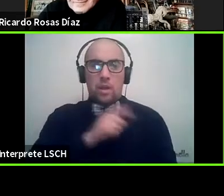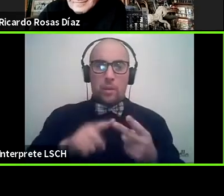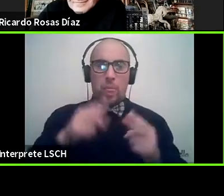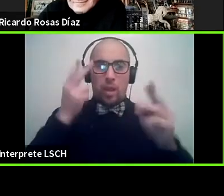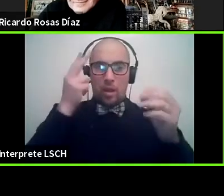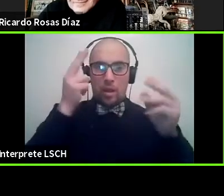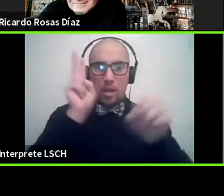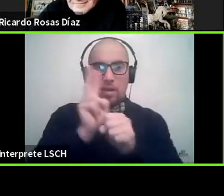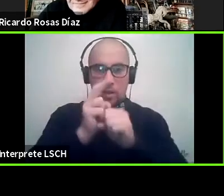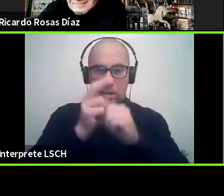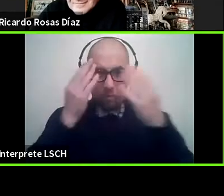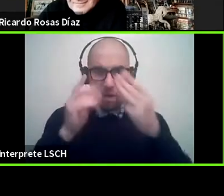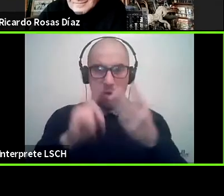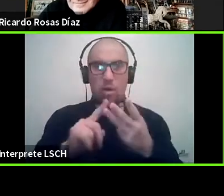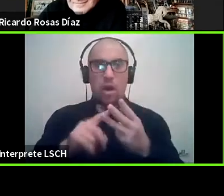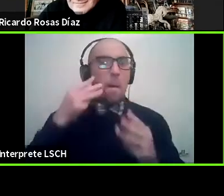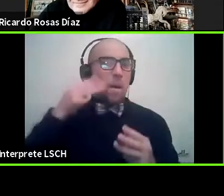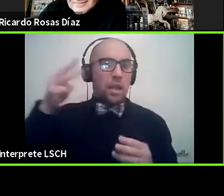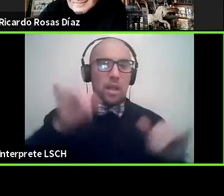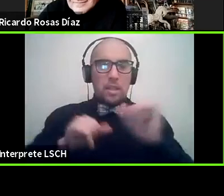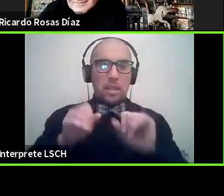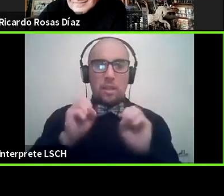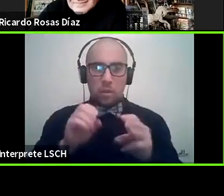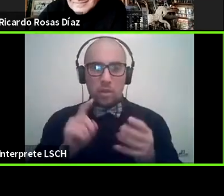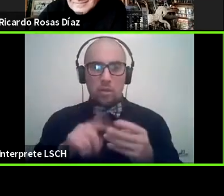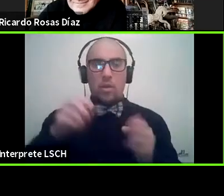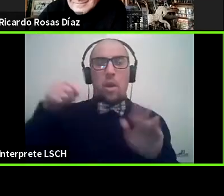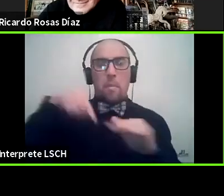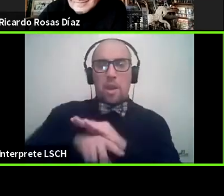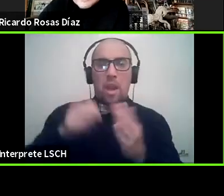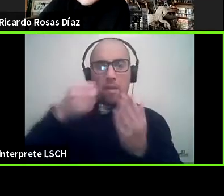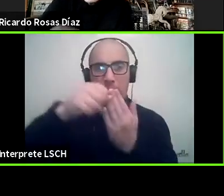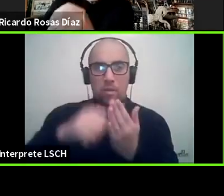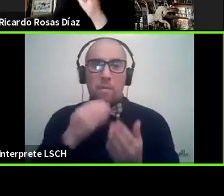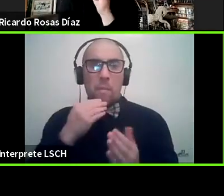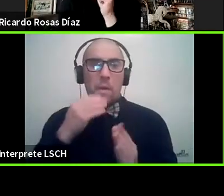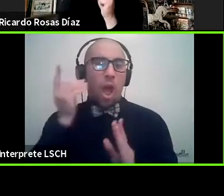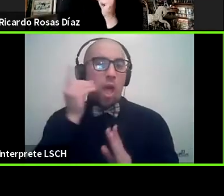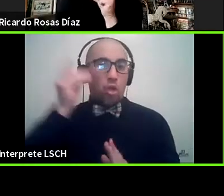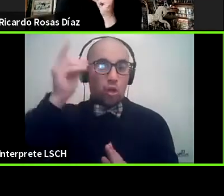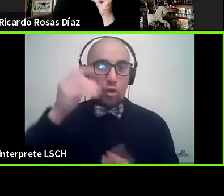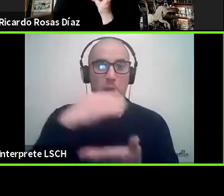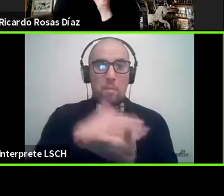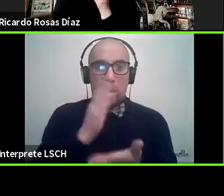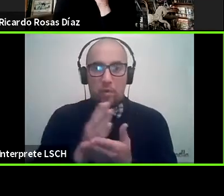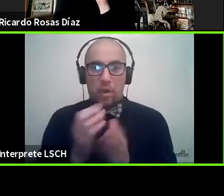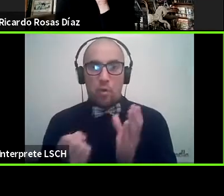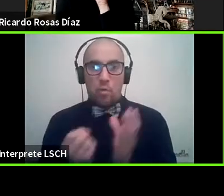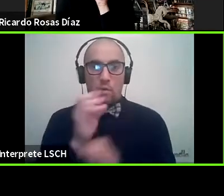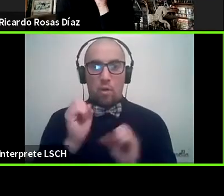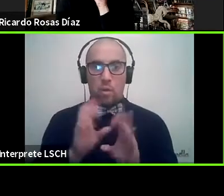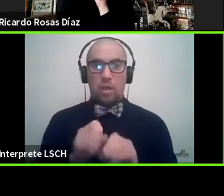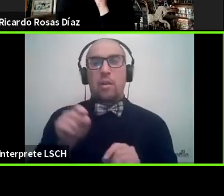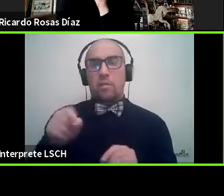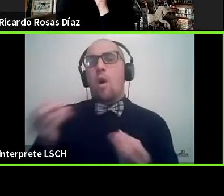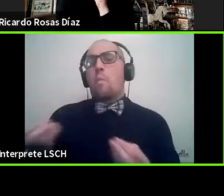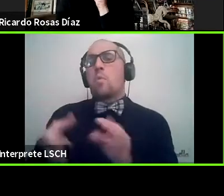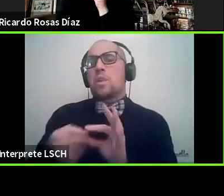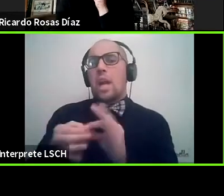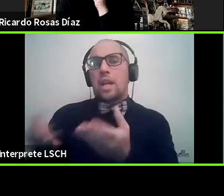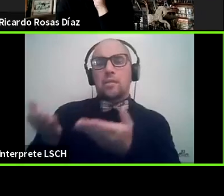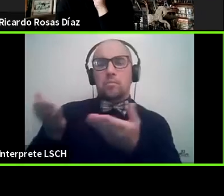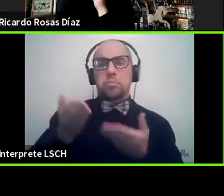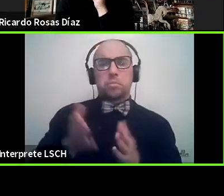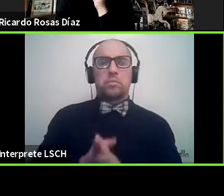en ciencias de la educación, mención, evaluación, y doctora en planificación e innovación educativa. Muchas gracias, Lorena, por estar